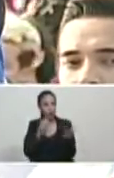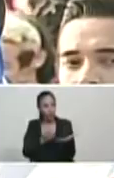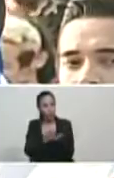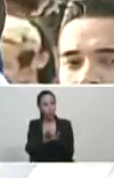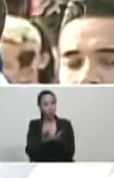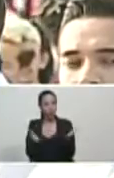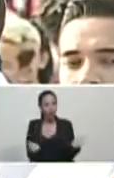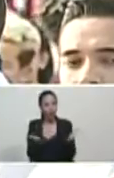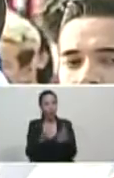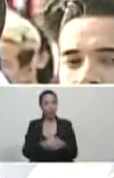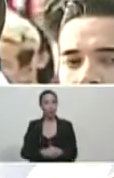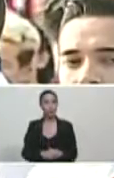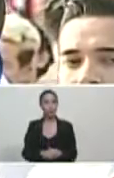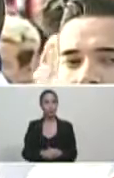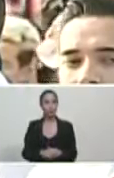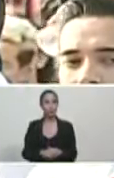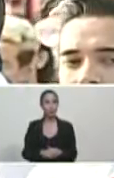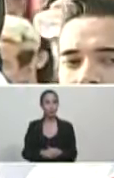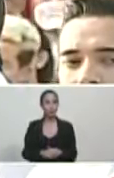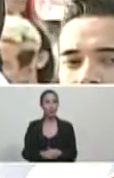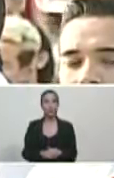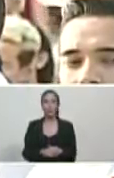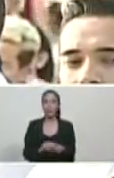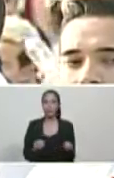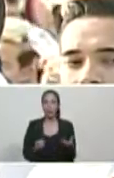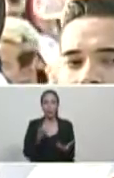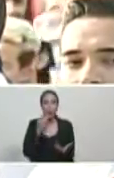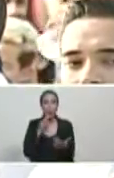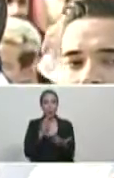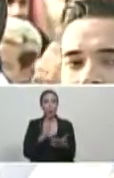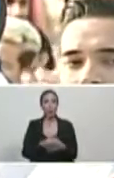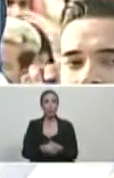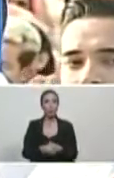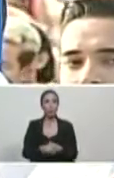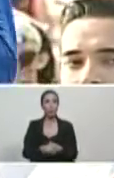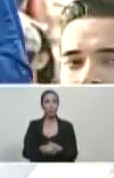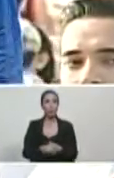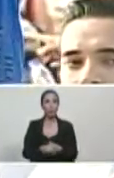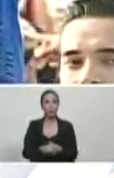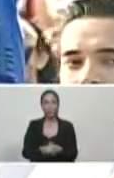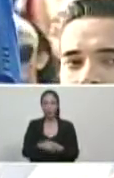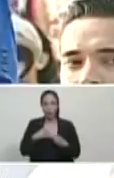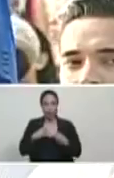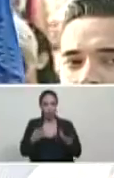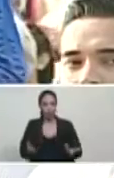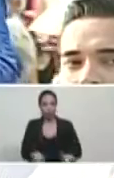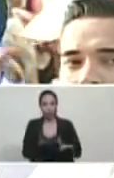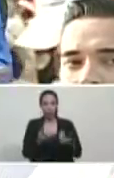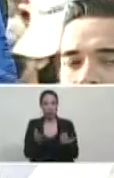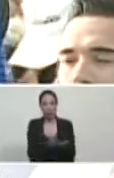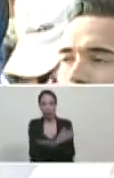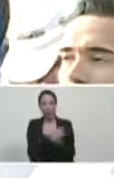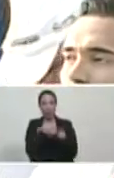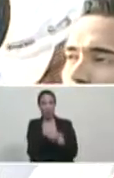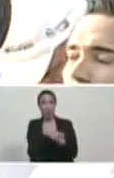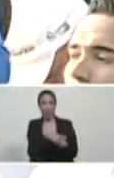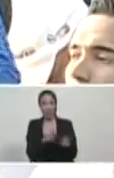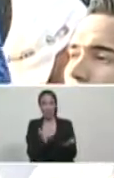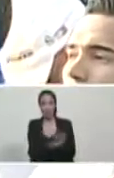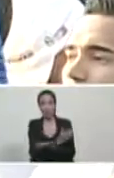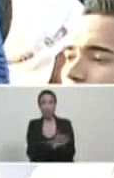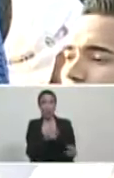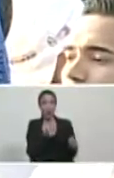adelante, de sacar de su sistema todo aquello de violencia que nos quieran venir